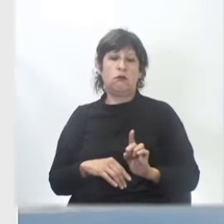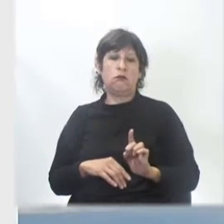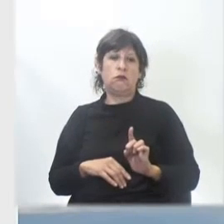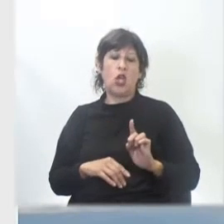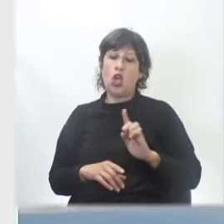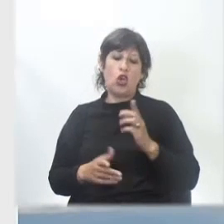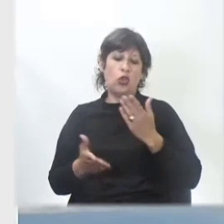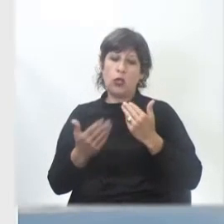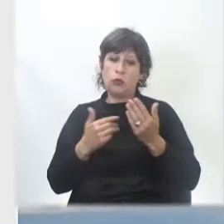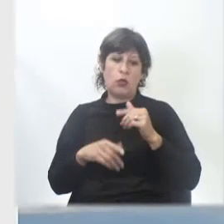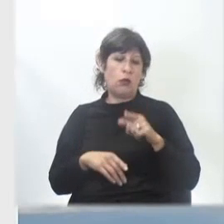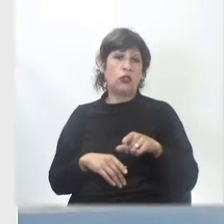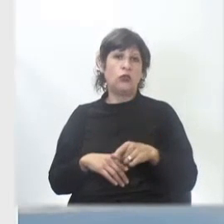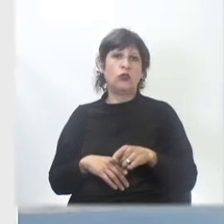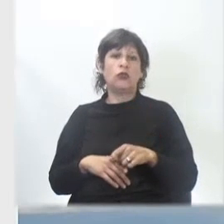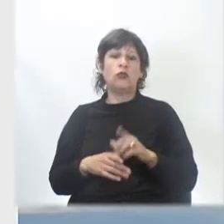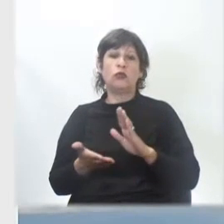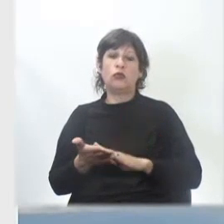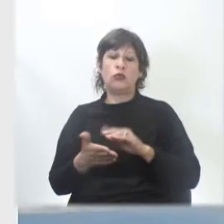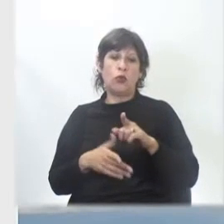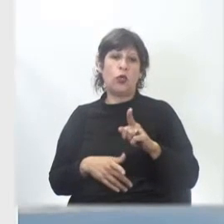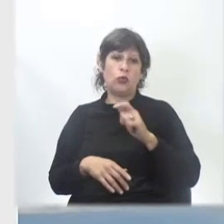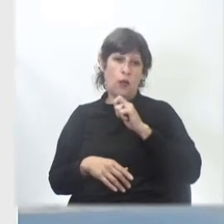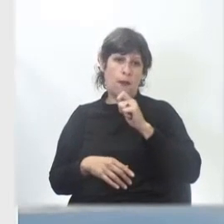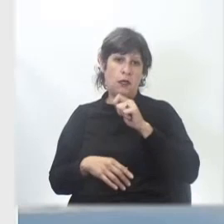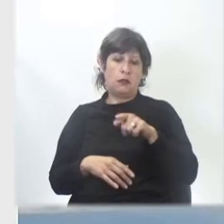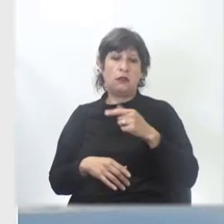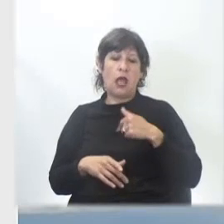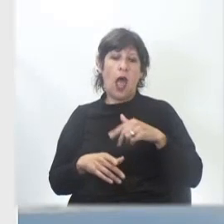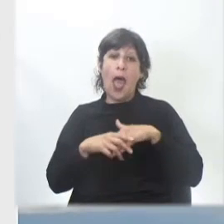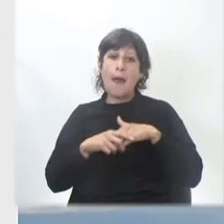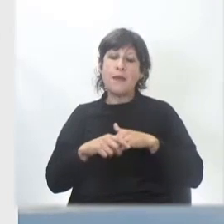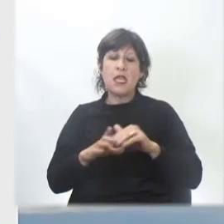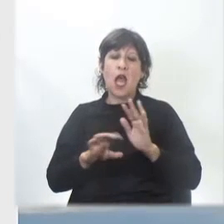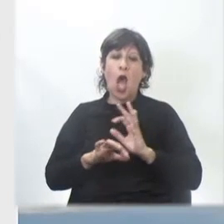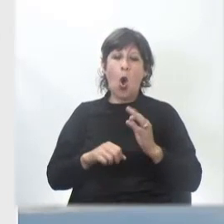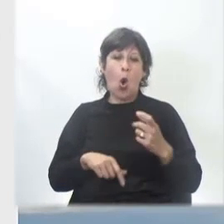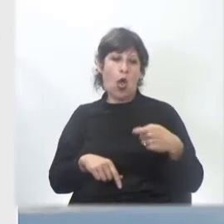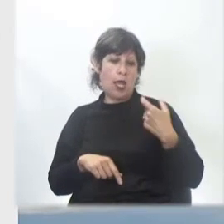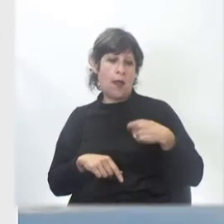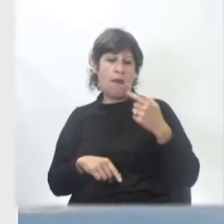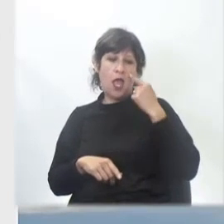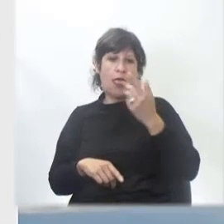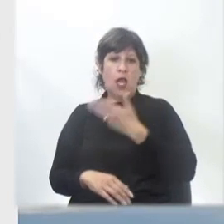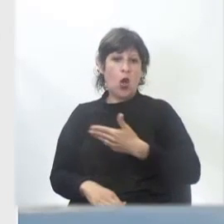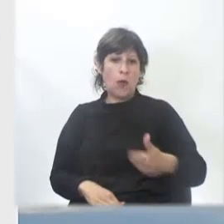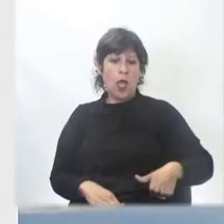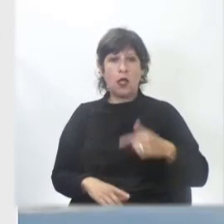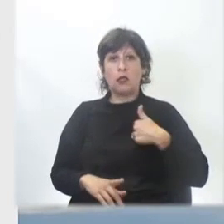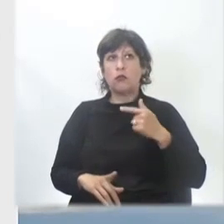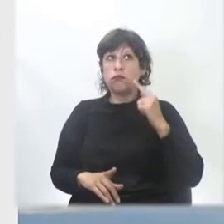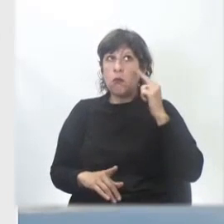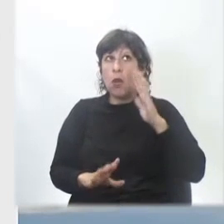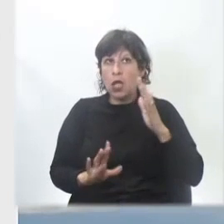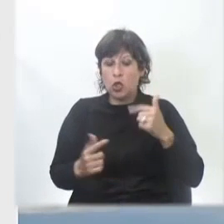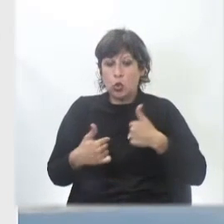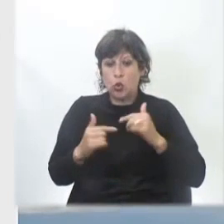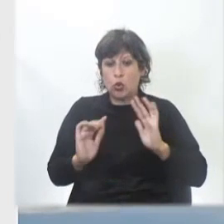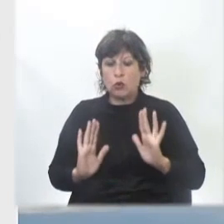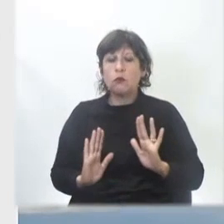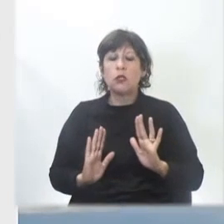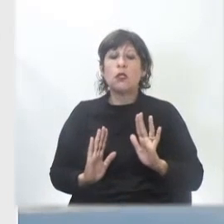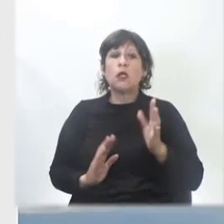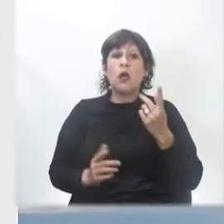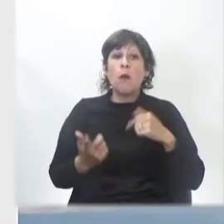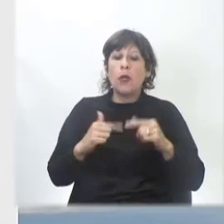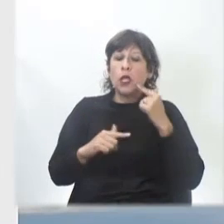estamos hablando de una prensa amiga o enemiga del gobierno, supongo yo, salvo que alguno le